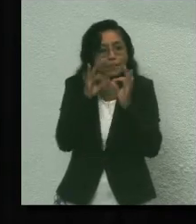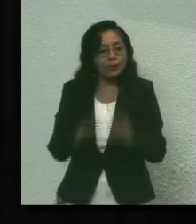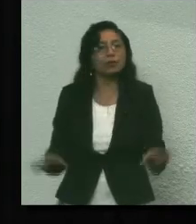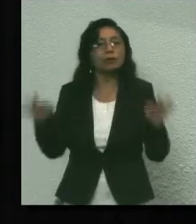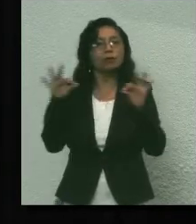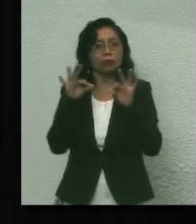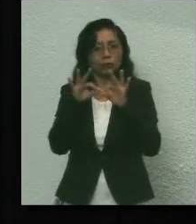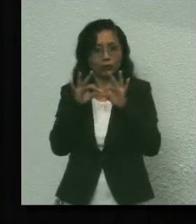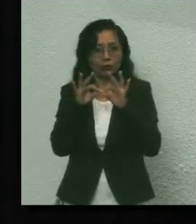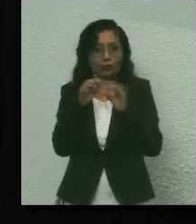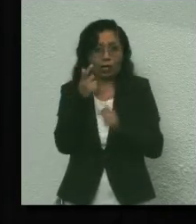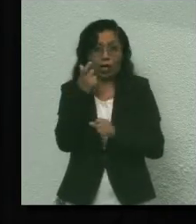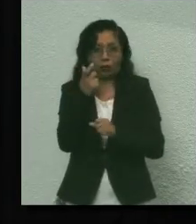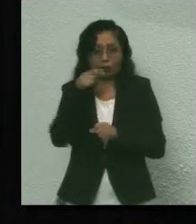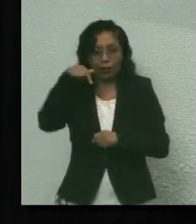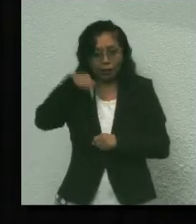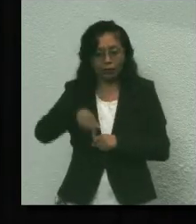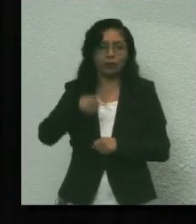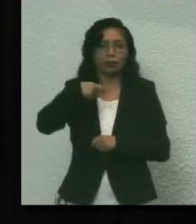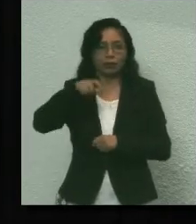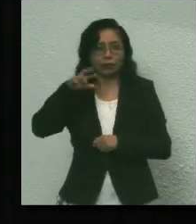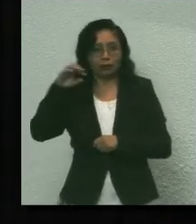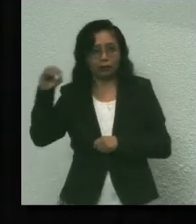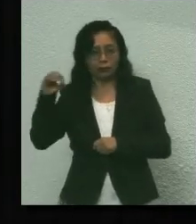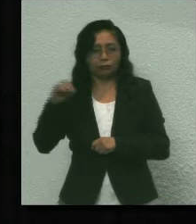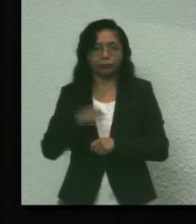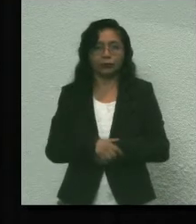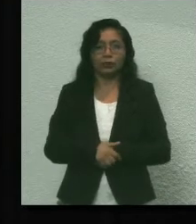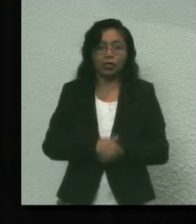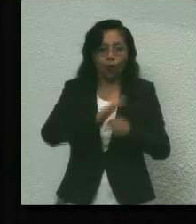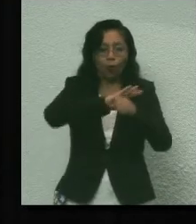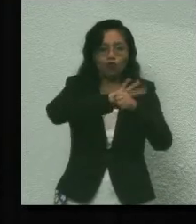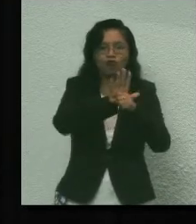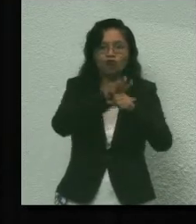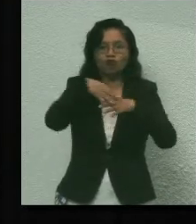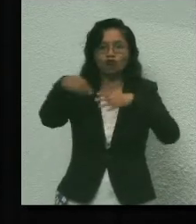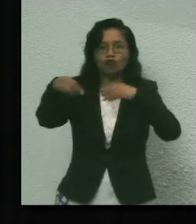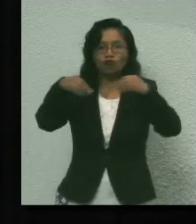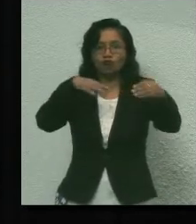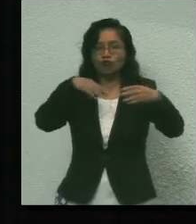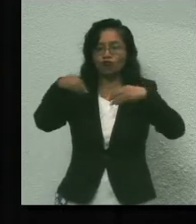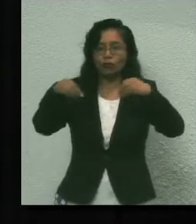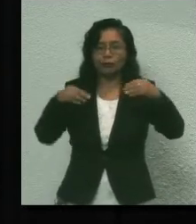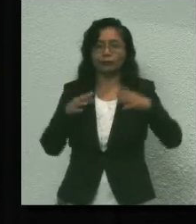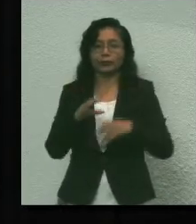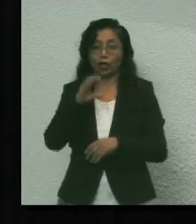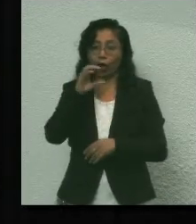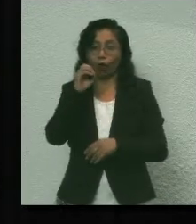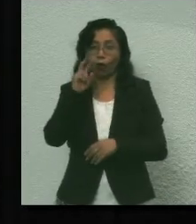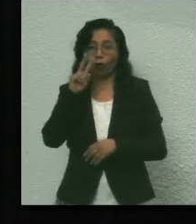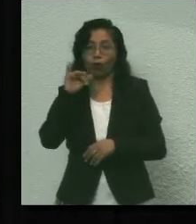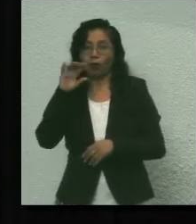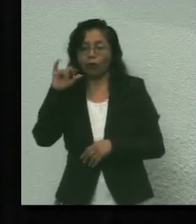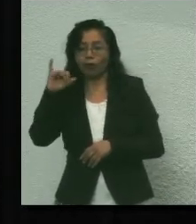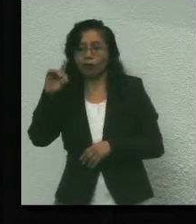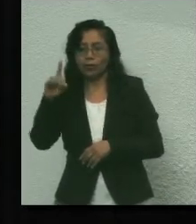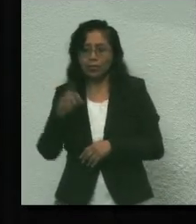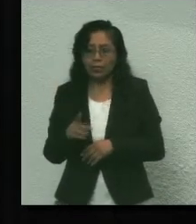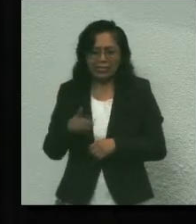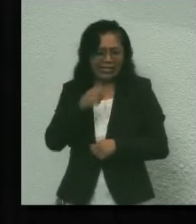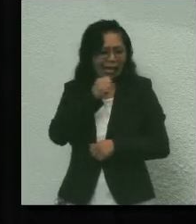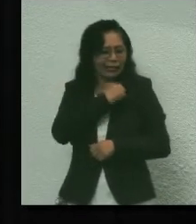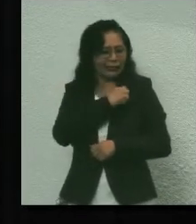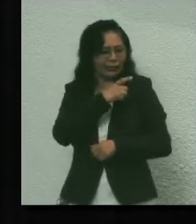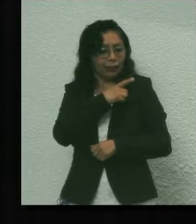de la economía en quintana roo con la pandemia por el brote cobit la salud se colocó